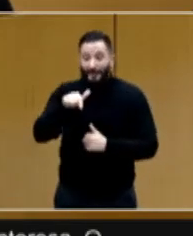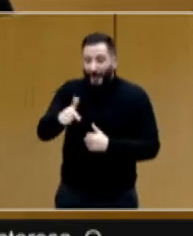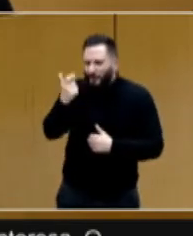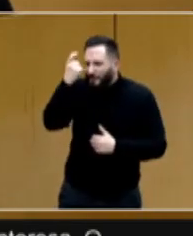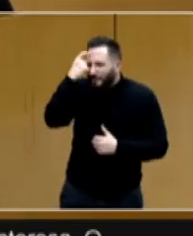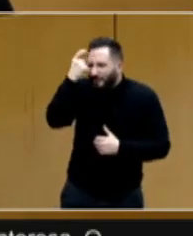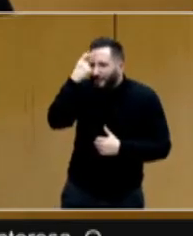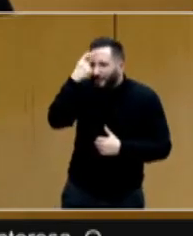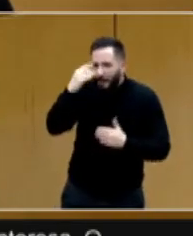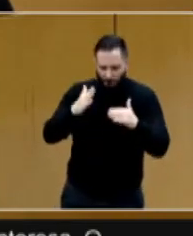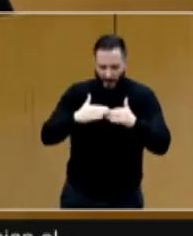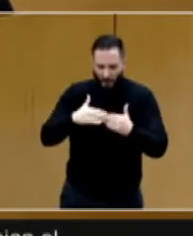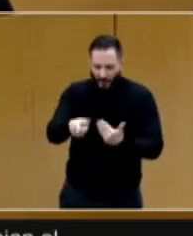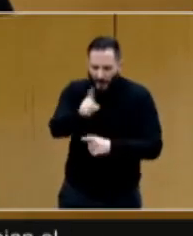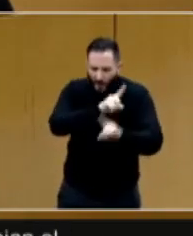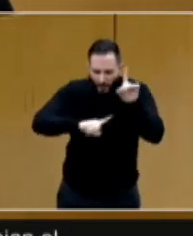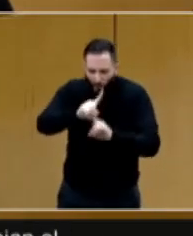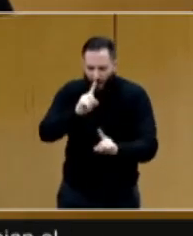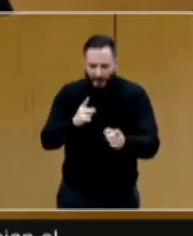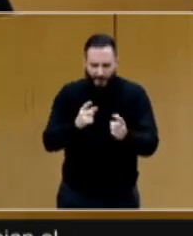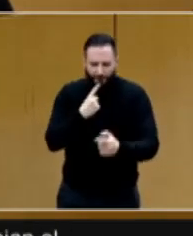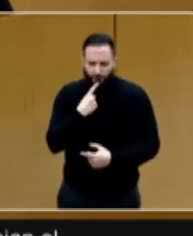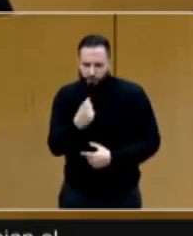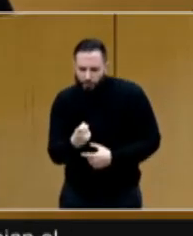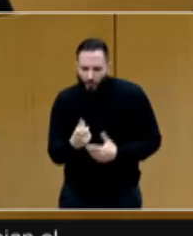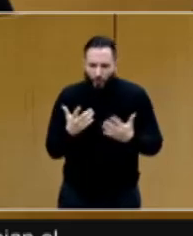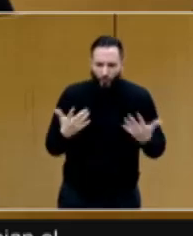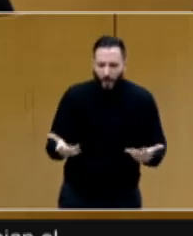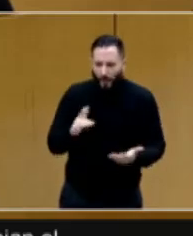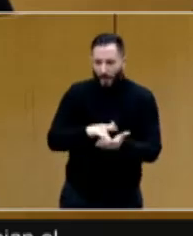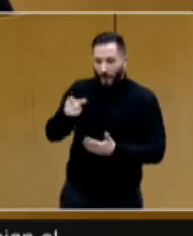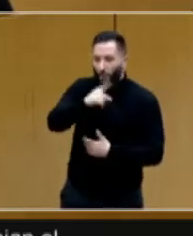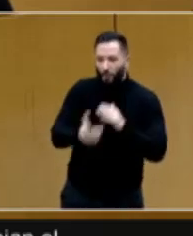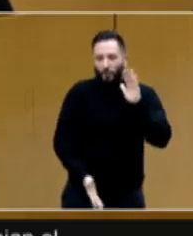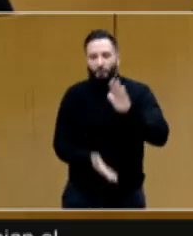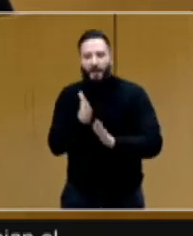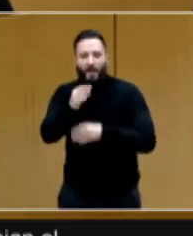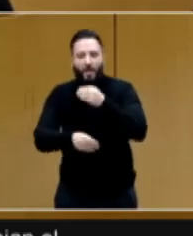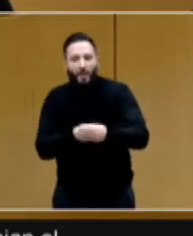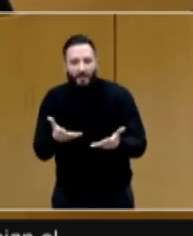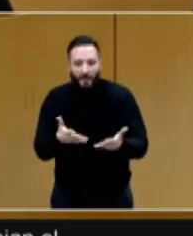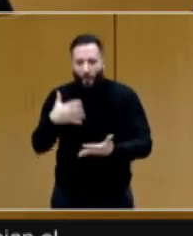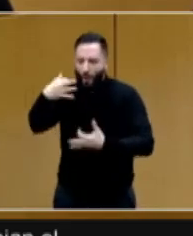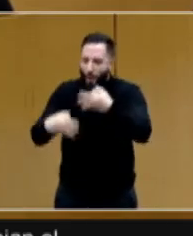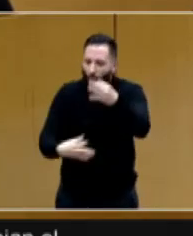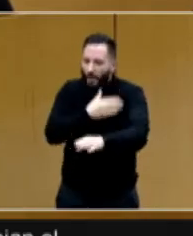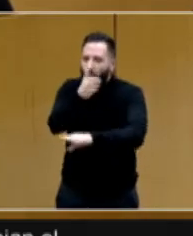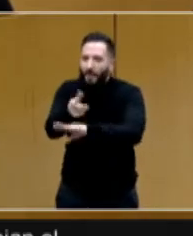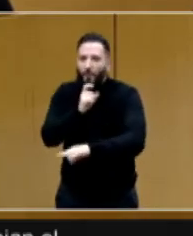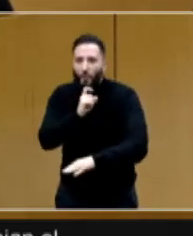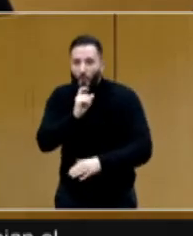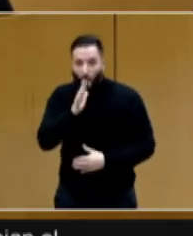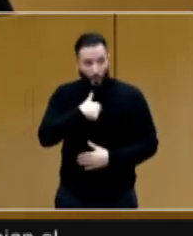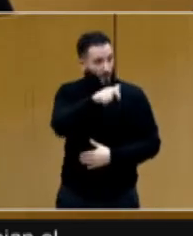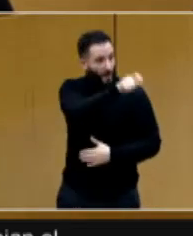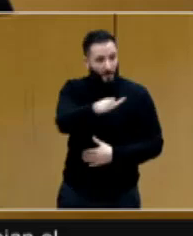qué dificultades hay y qué pasos han seguido ustedes por ejemplo ir al juzgado Pero cómo porque yo conozco gente